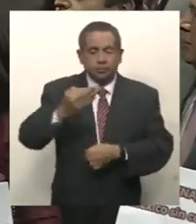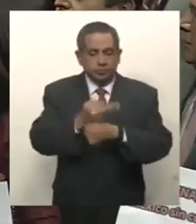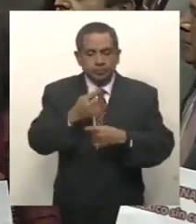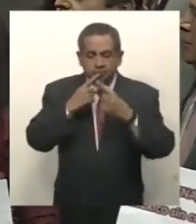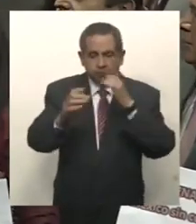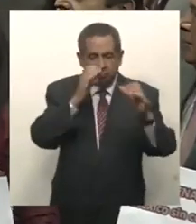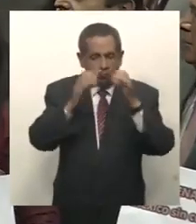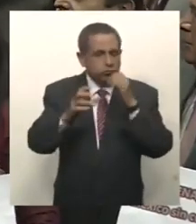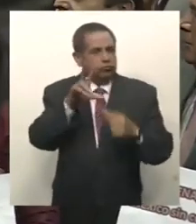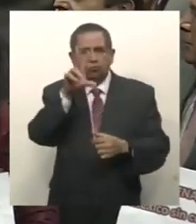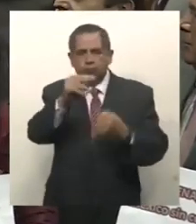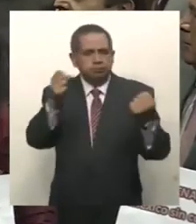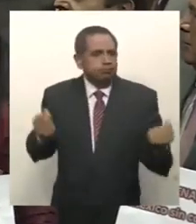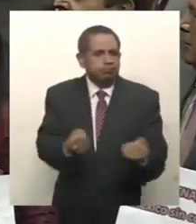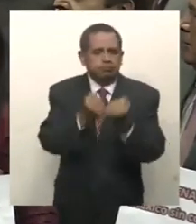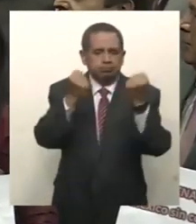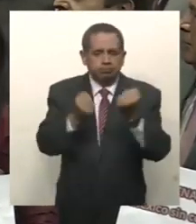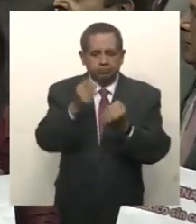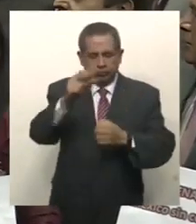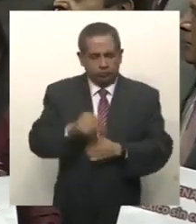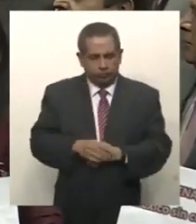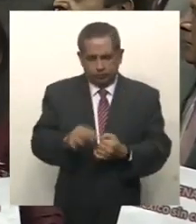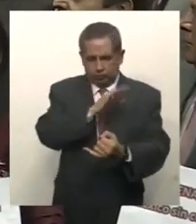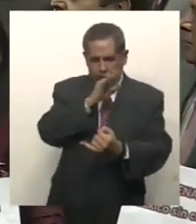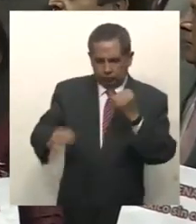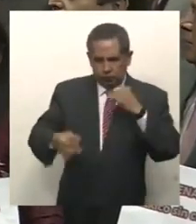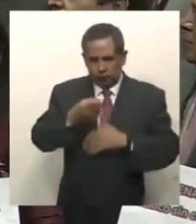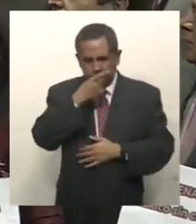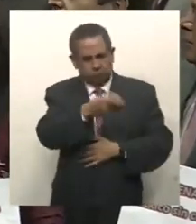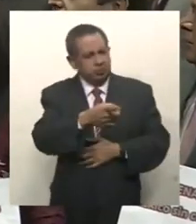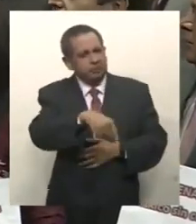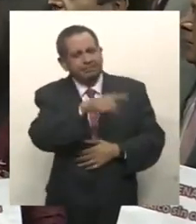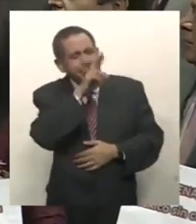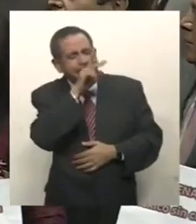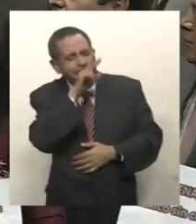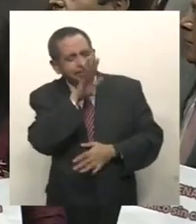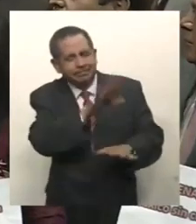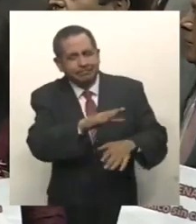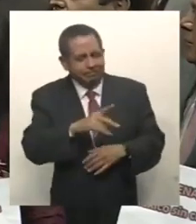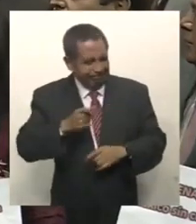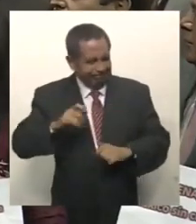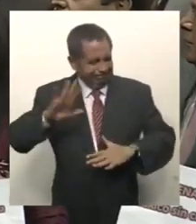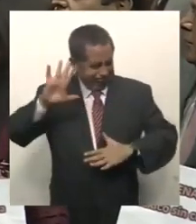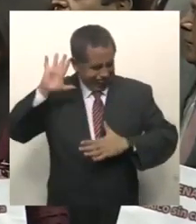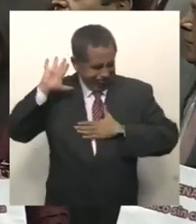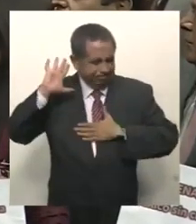no a la confrontación. Por último les digo, no se preocupen, les